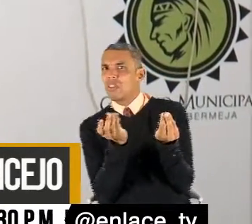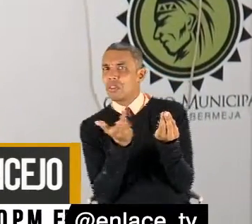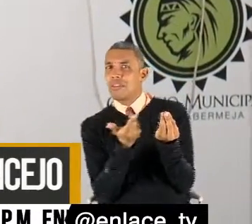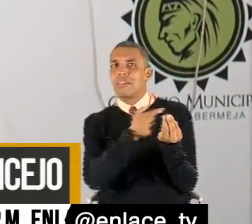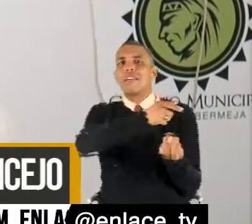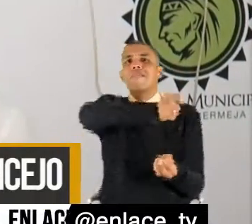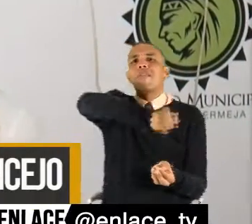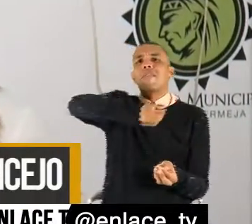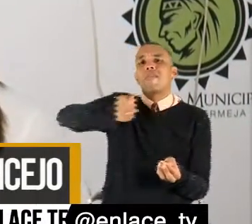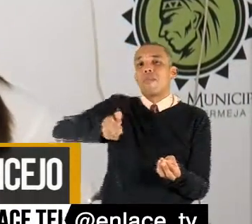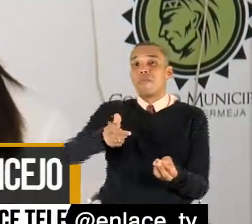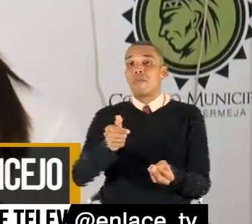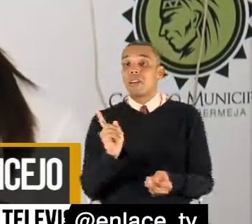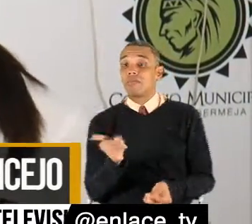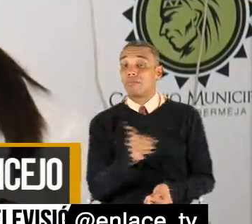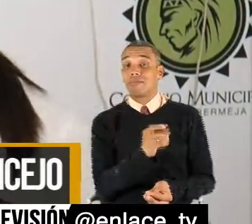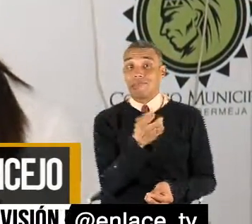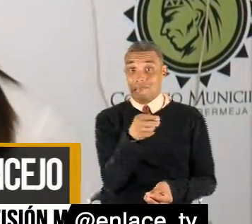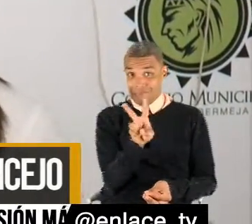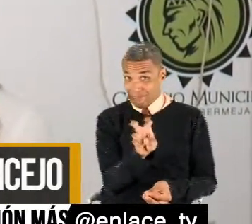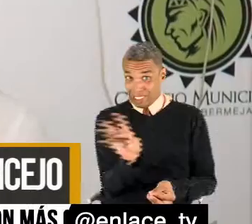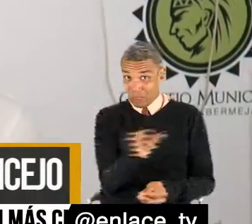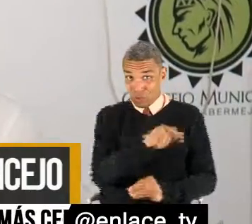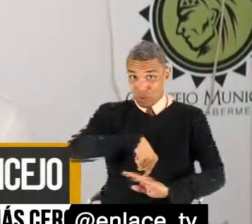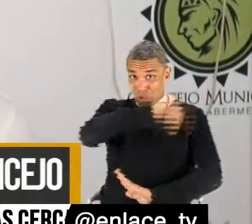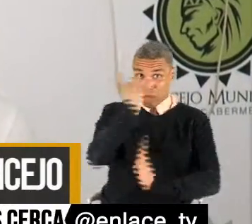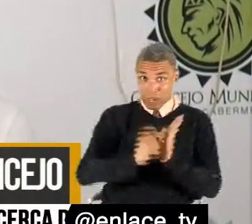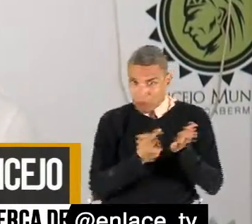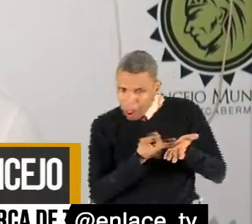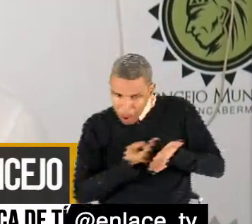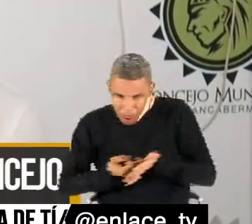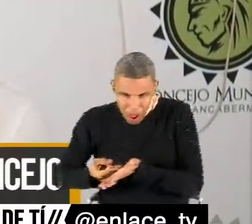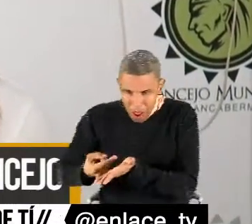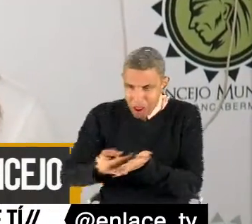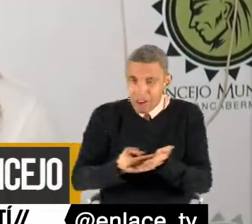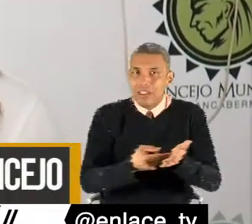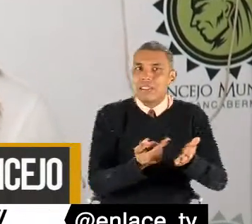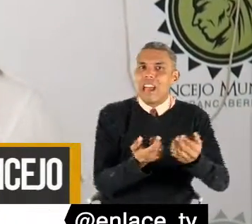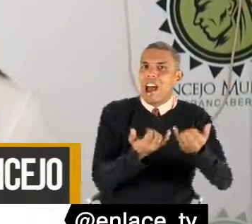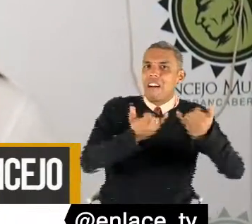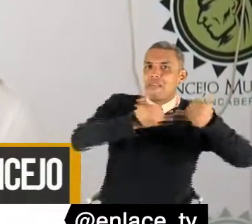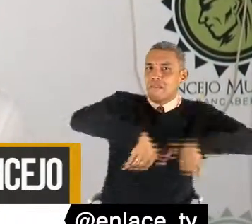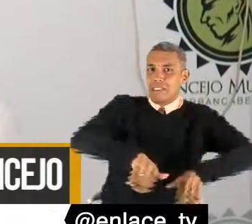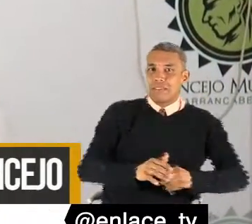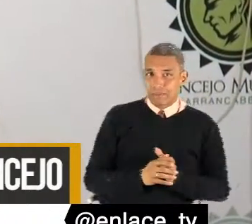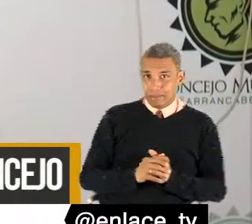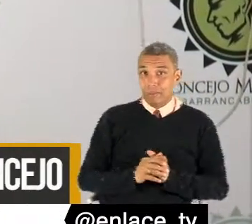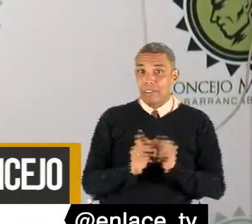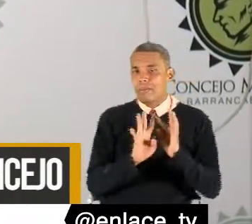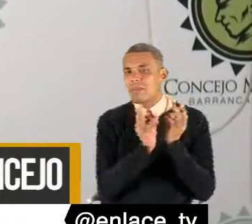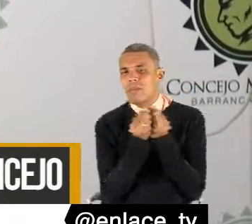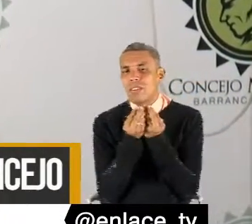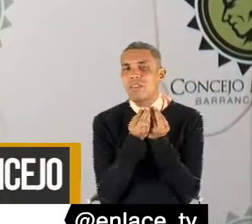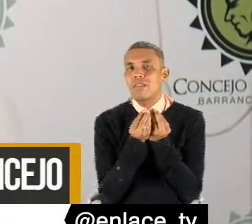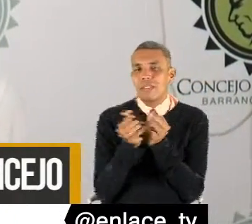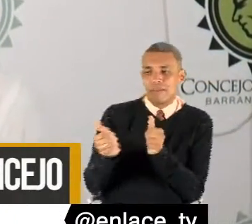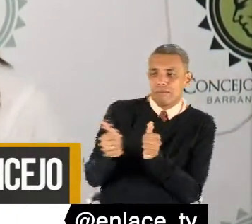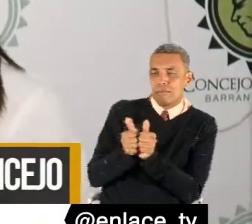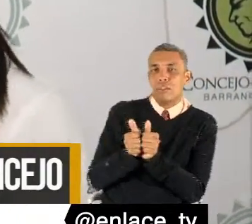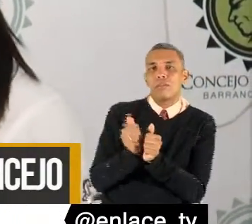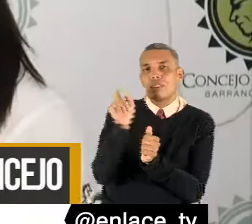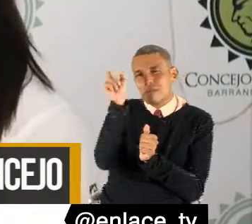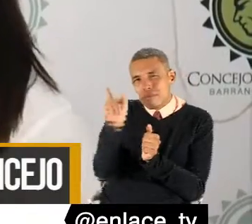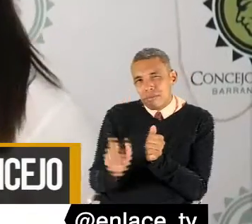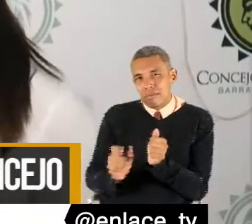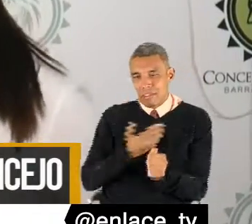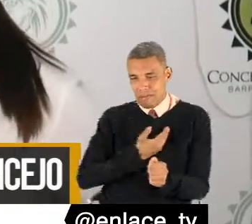extraordinarias. Para entregarnos un balance general y completo de estas sesiones extraordinarias, se encuentra a mi lado el presidente del Consejo Municipal, Emel Arnache. Emel,